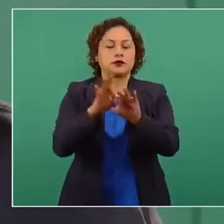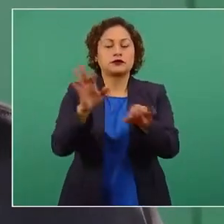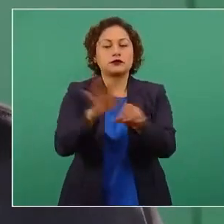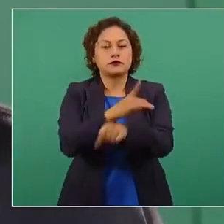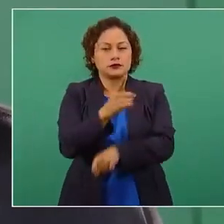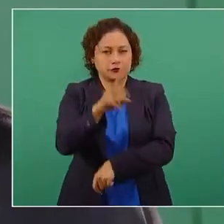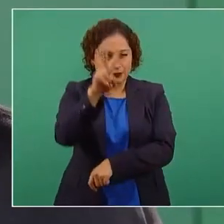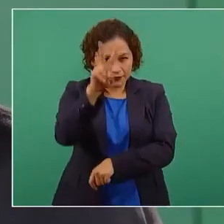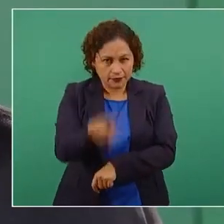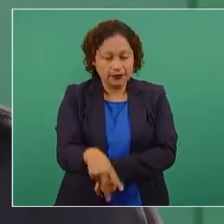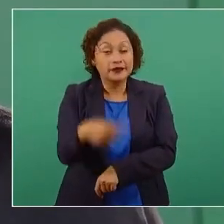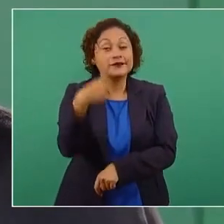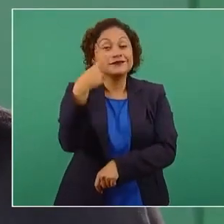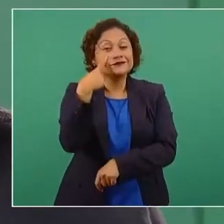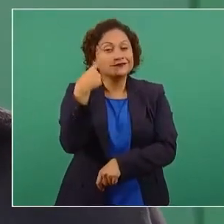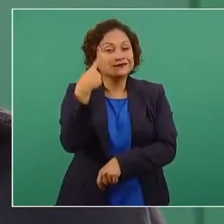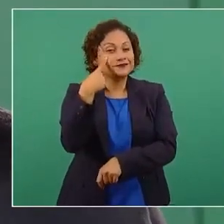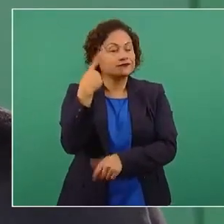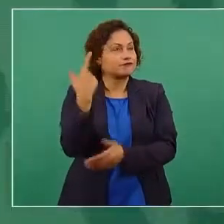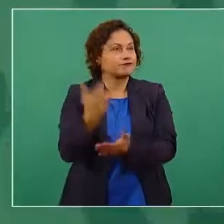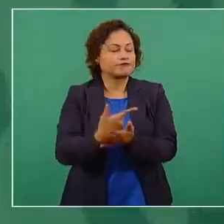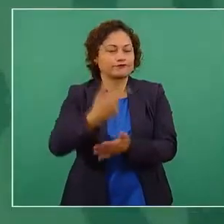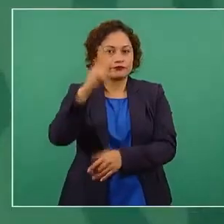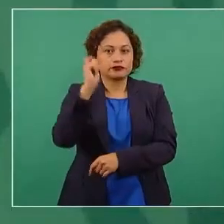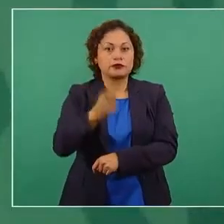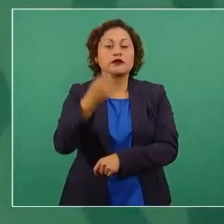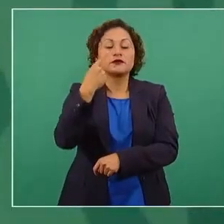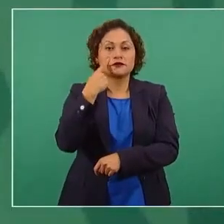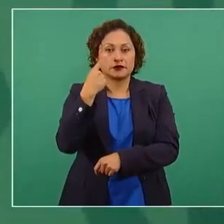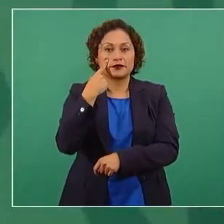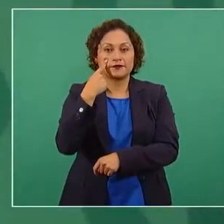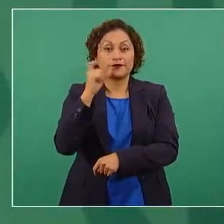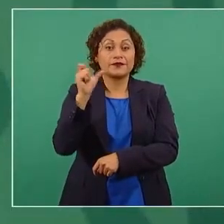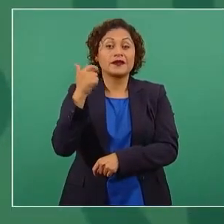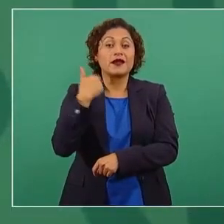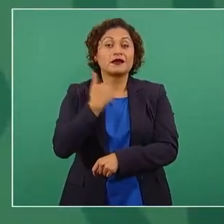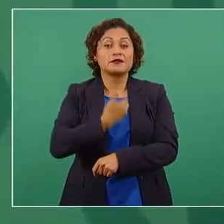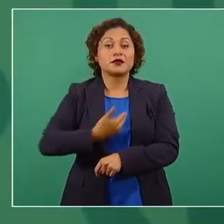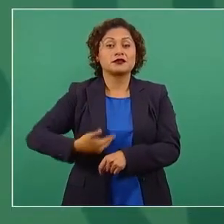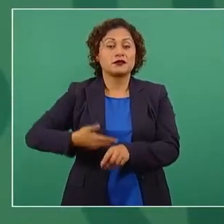es que luego de todo lo que hicieron,